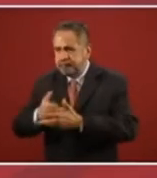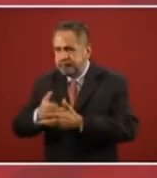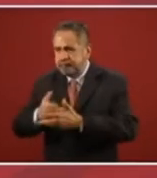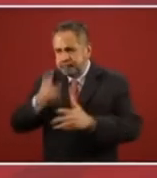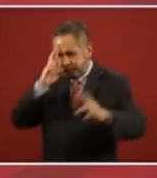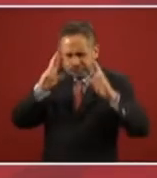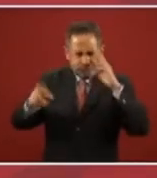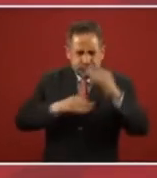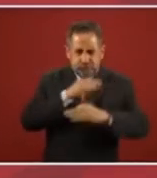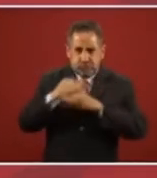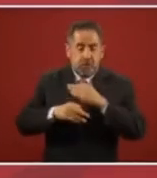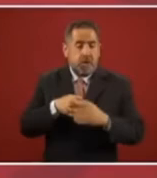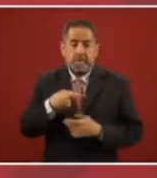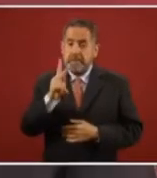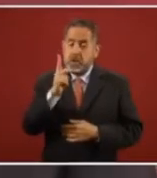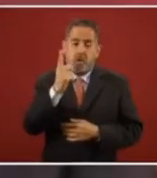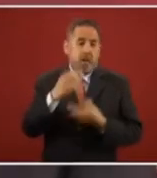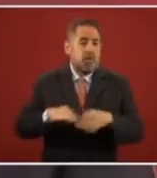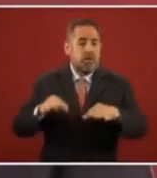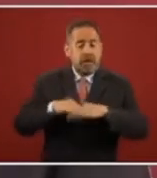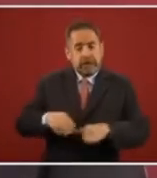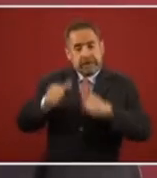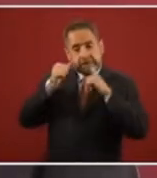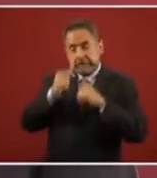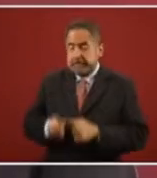respecto darle preferencia